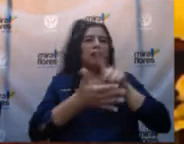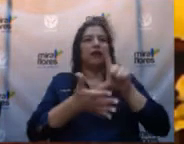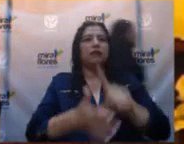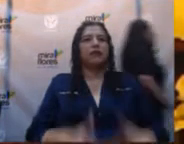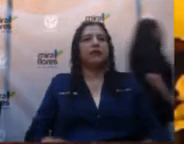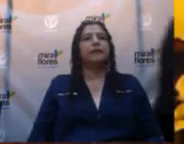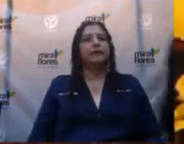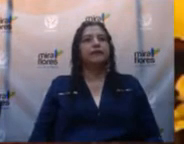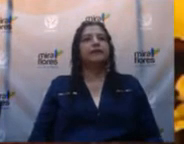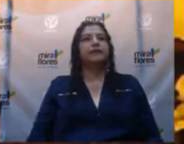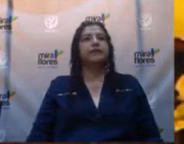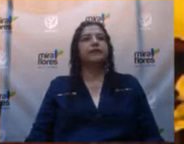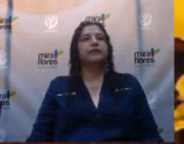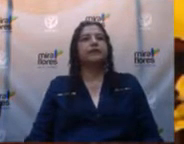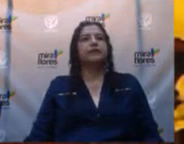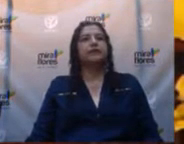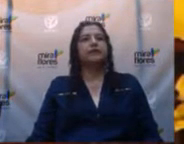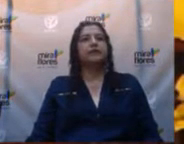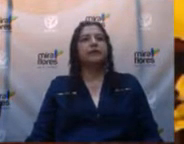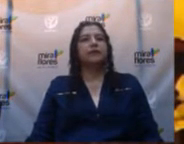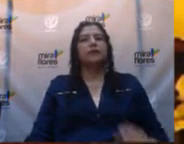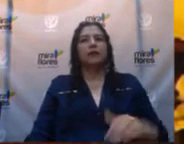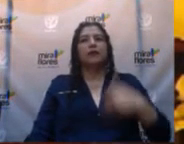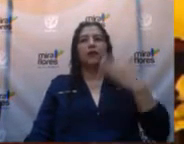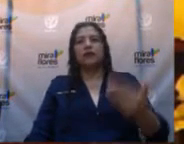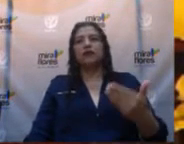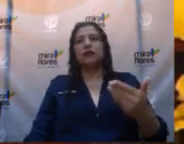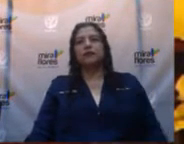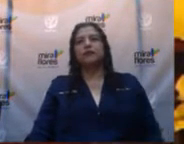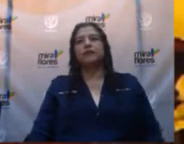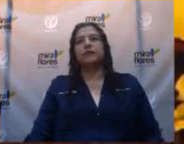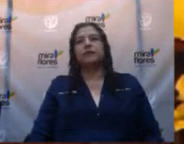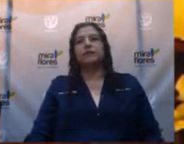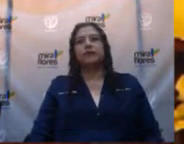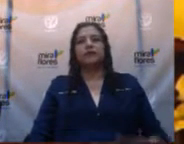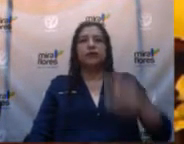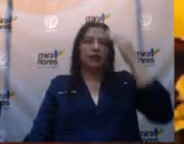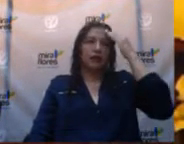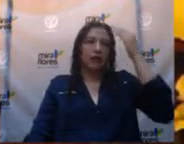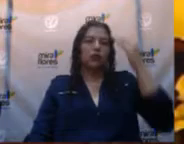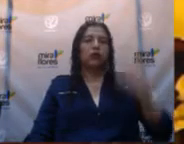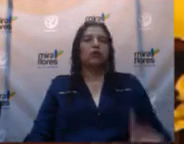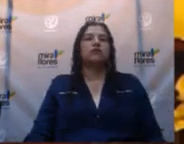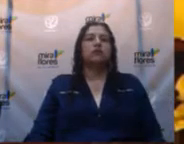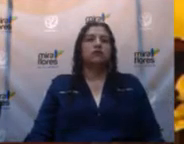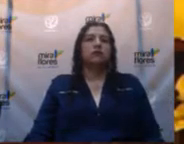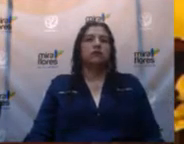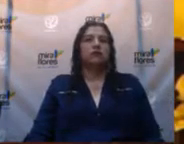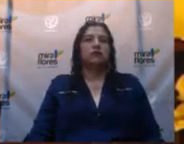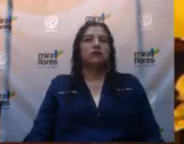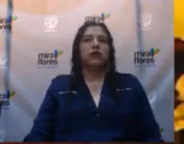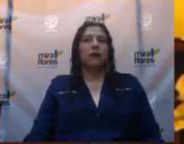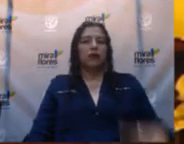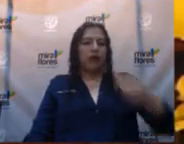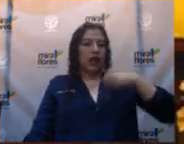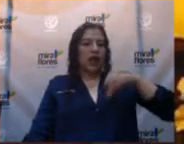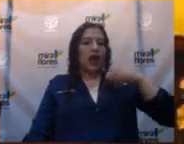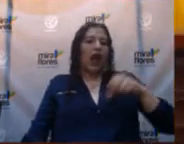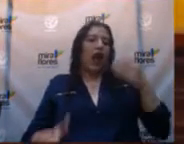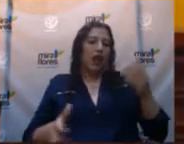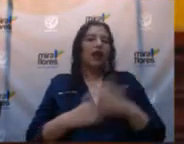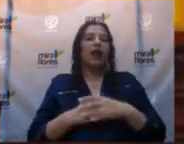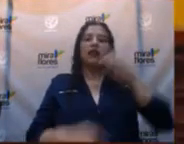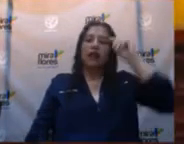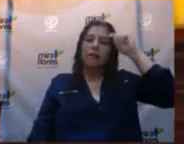Lima. El siguiente saludo es remitido por el doctor Francis Allison, alcalde del distrito